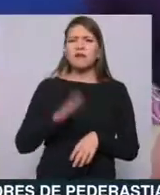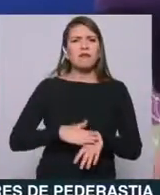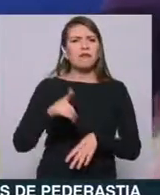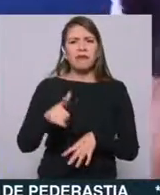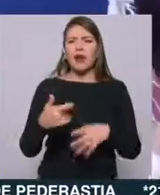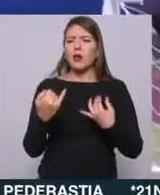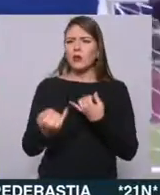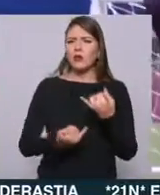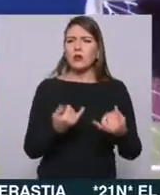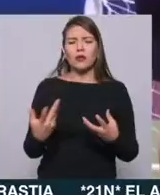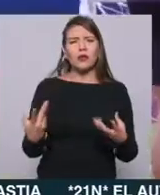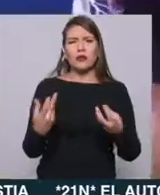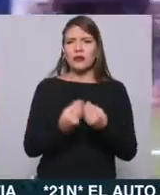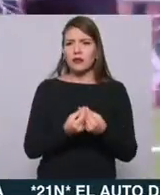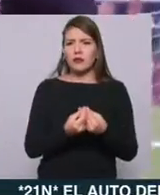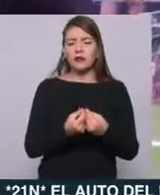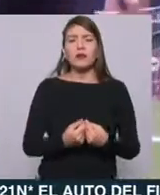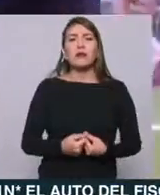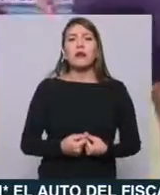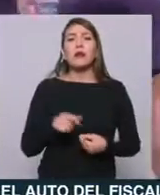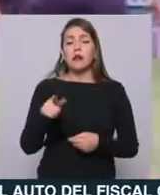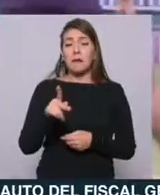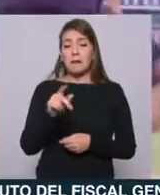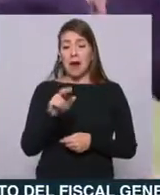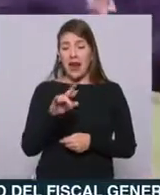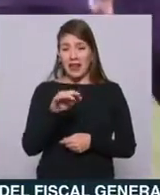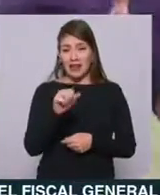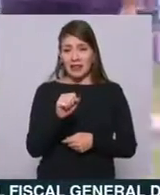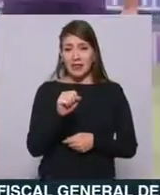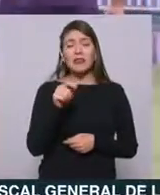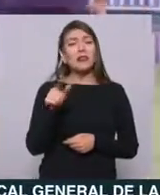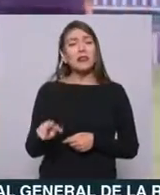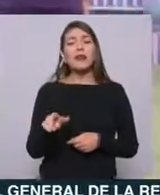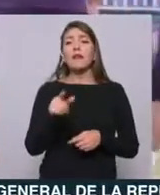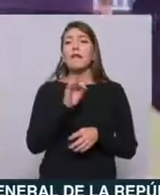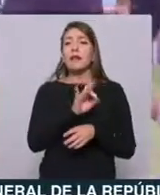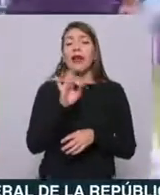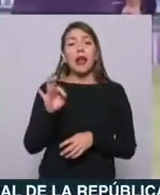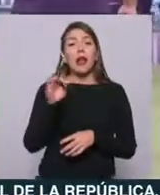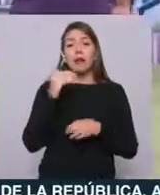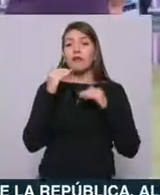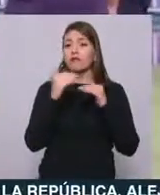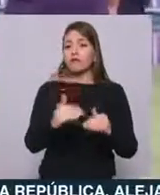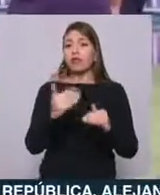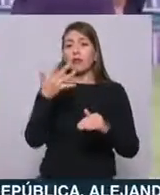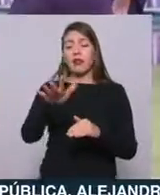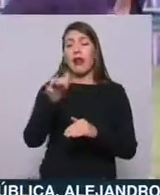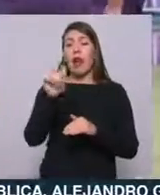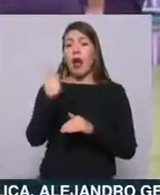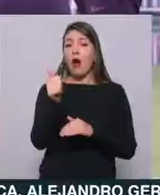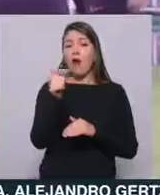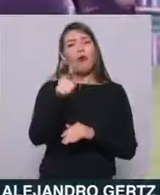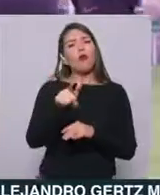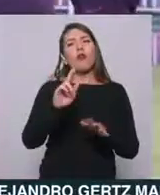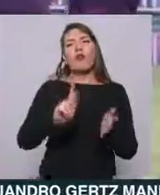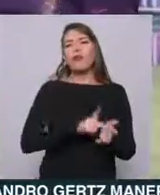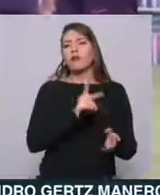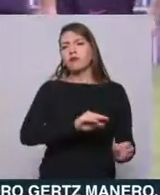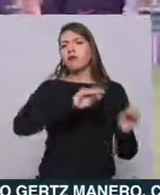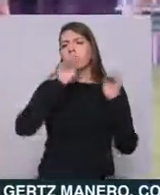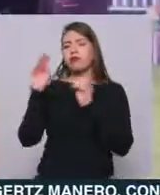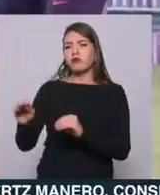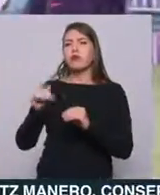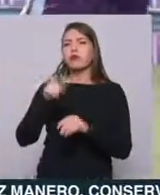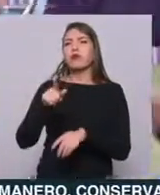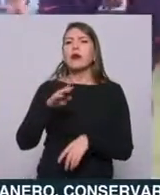parisino. De acuerdo al diario L'Équipe, el París ha puesto como fecha límite el próximo 10 de agosto para que el astro brasileño regrese a Barcelona o en su